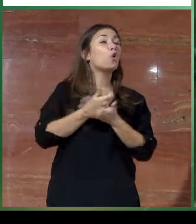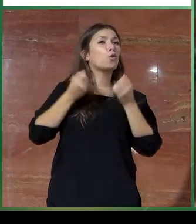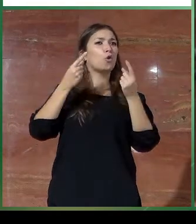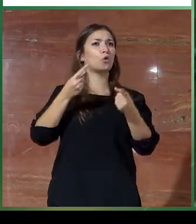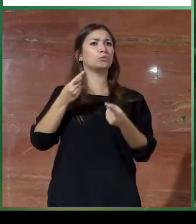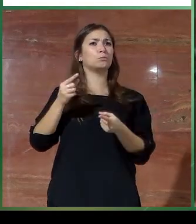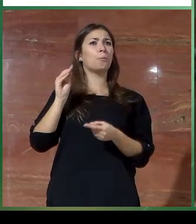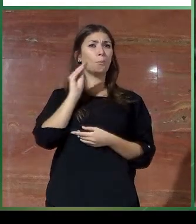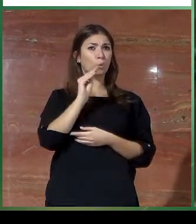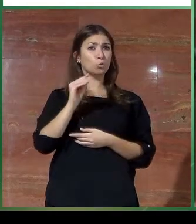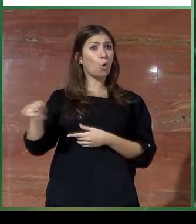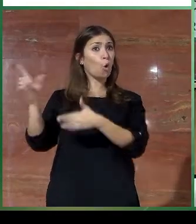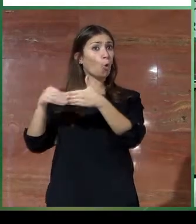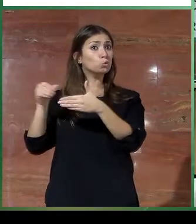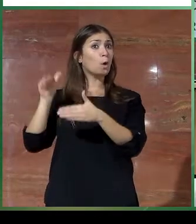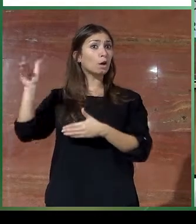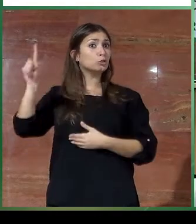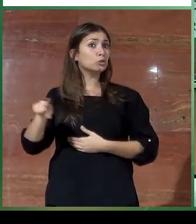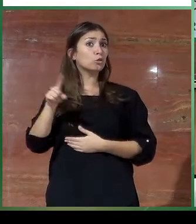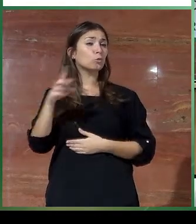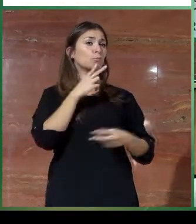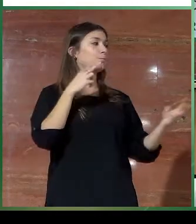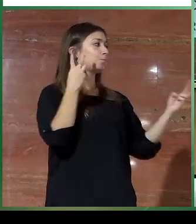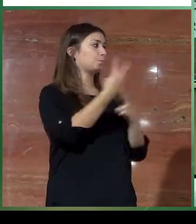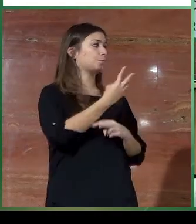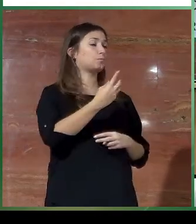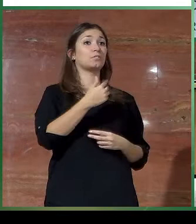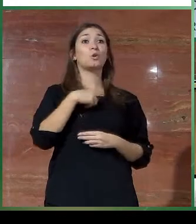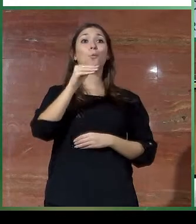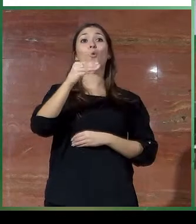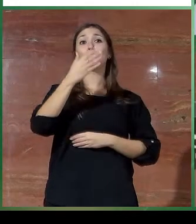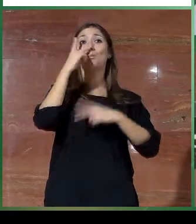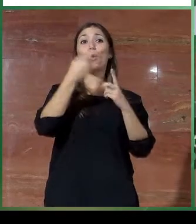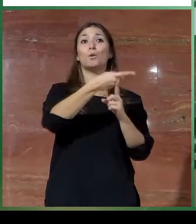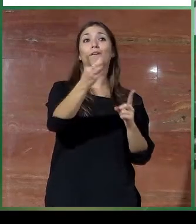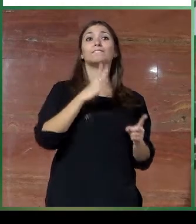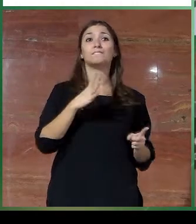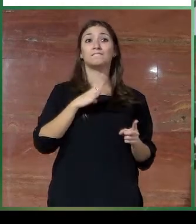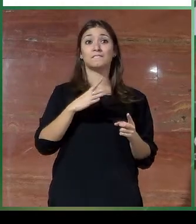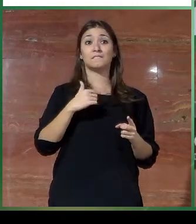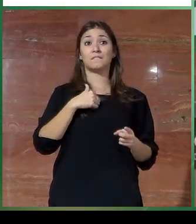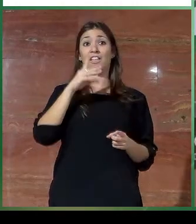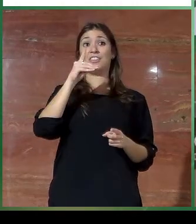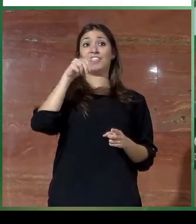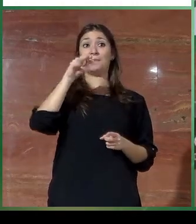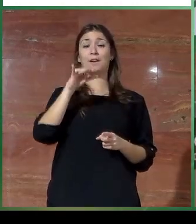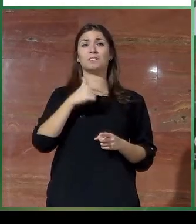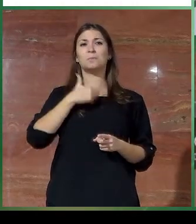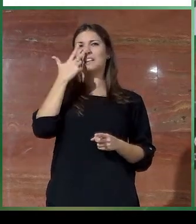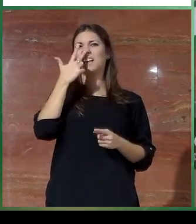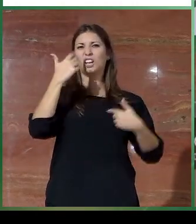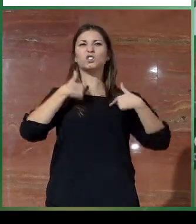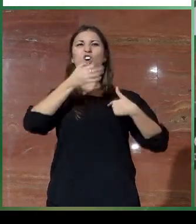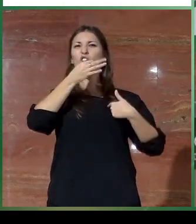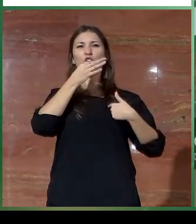los usuarios? Eso se lo preguntaría yo al público. En realidad, a mí me interesa más lo que nos digáis